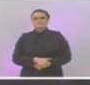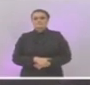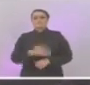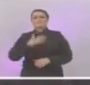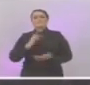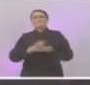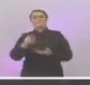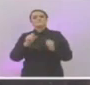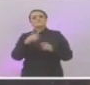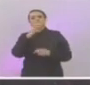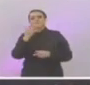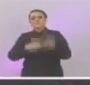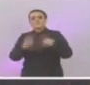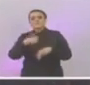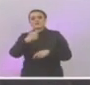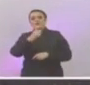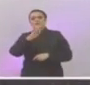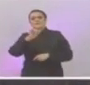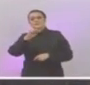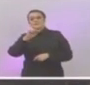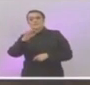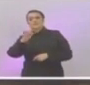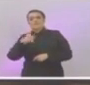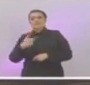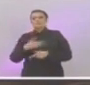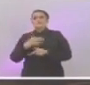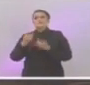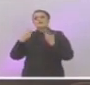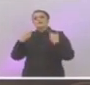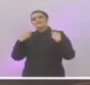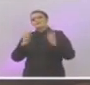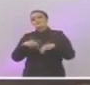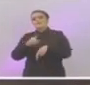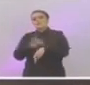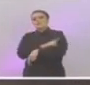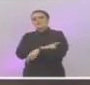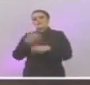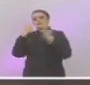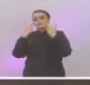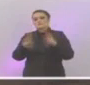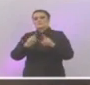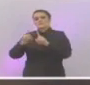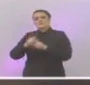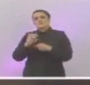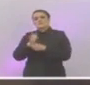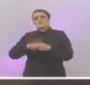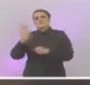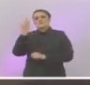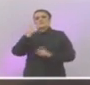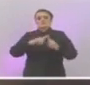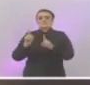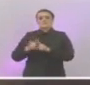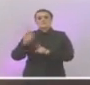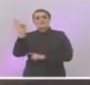Le doy también la bienvenida a Gabino Morales Mendoza, delegado estatal de Programas para el Desarrollo, así como a los funcionarios de las distintas